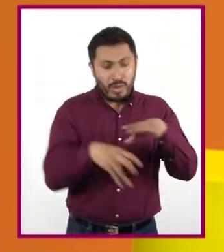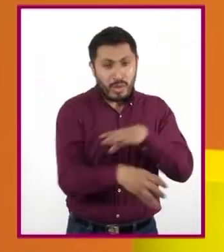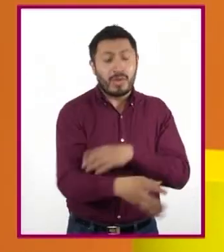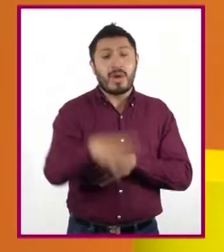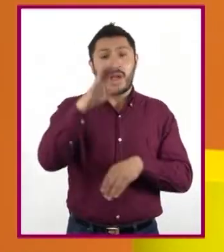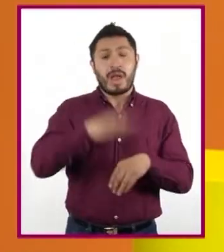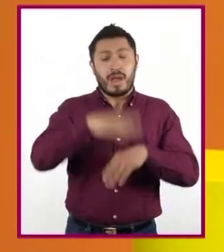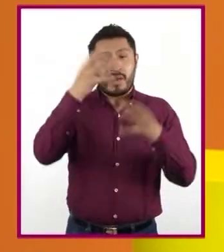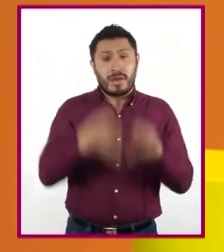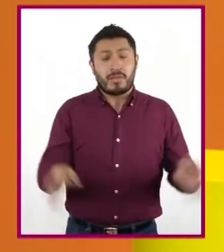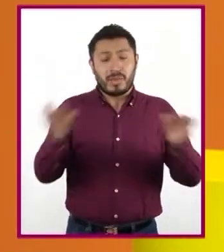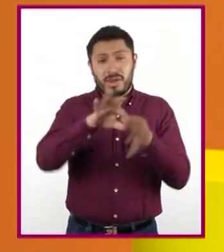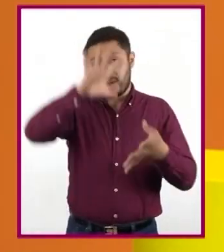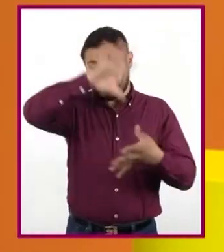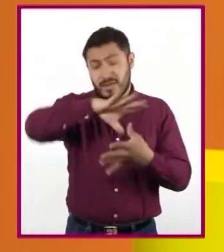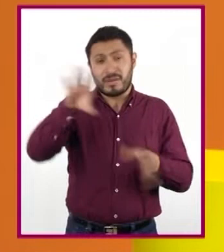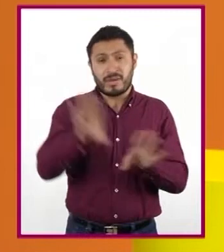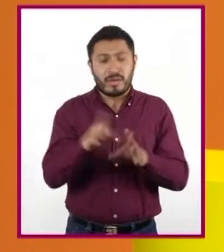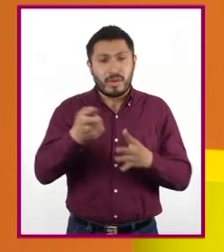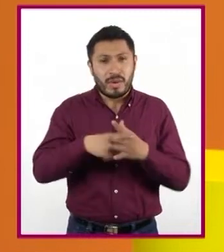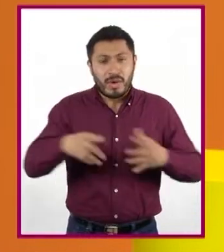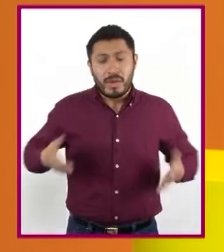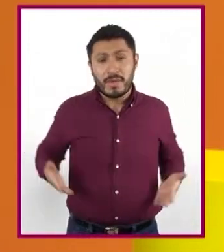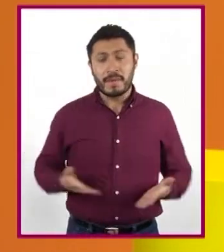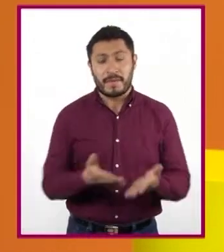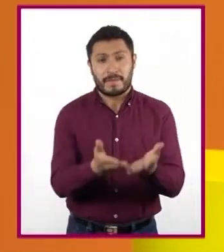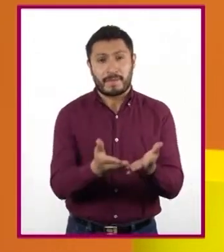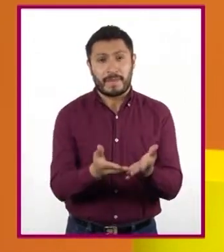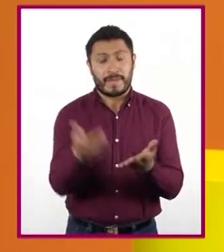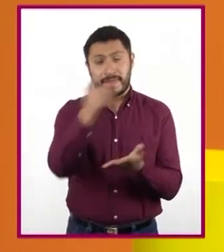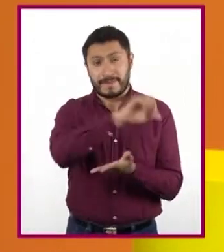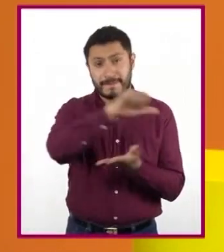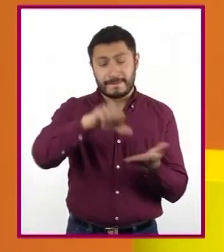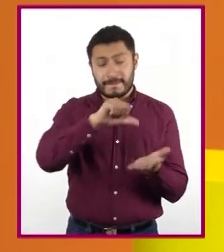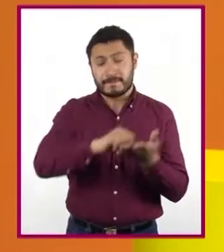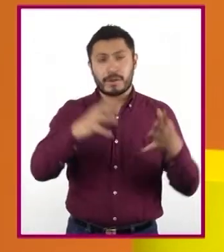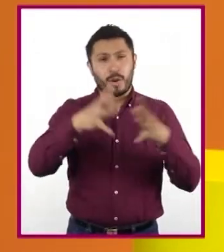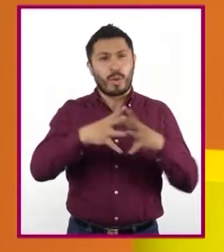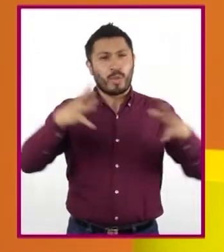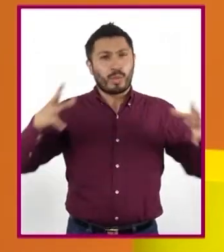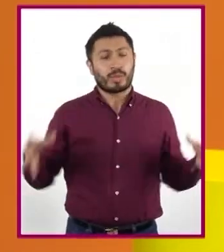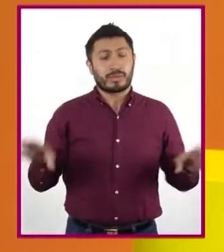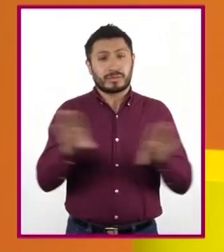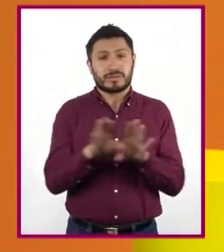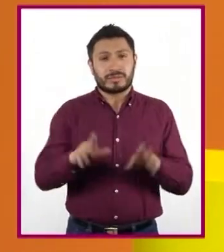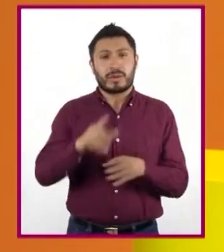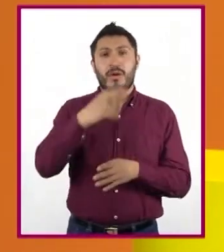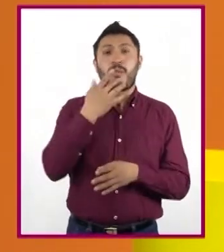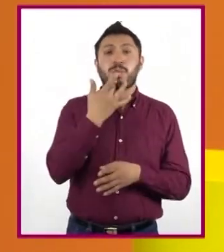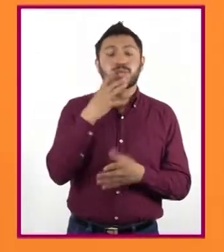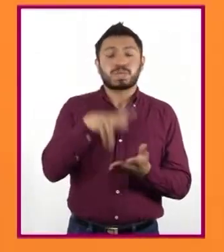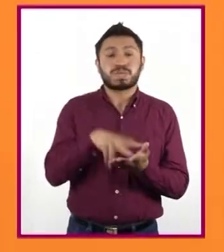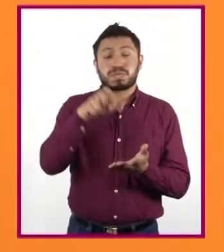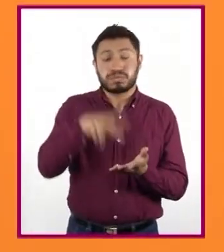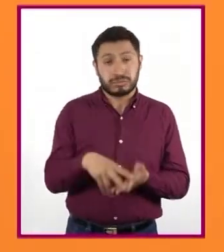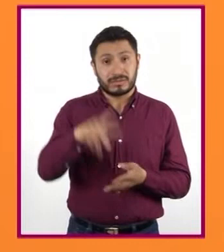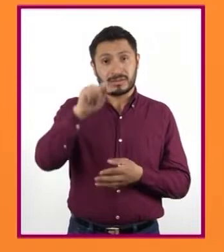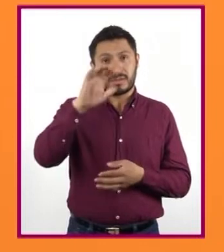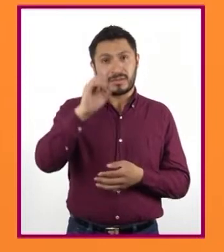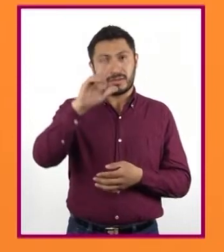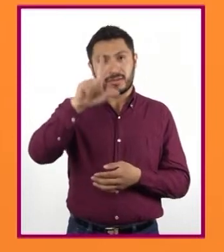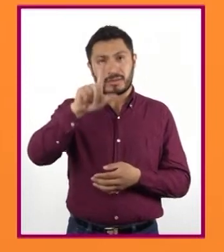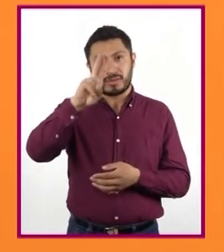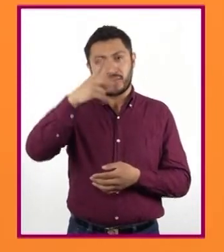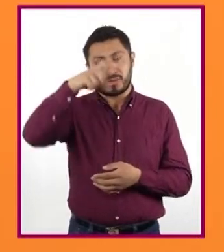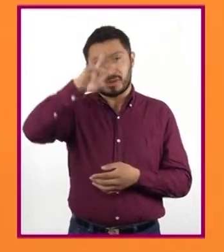Mesoamérica, que propició el surgimiento de centros de grandes dimensiones como Ranas y Toluquilla. El proceso